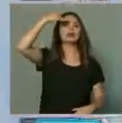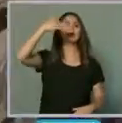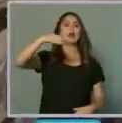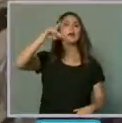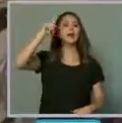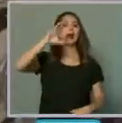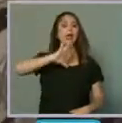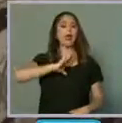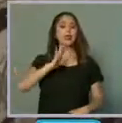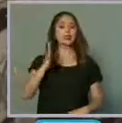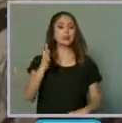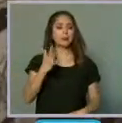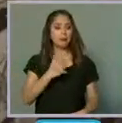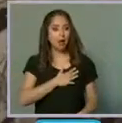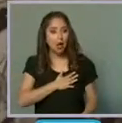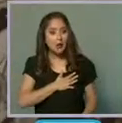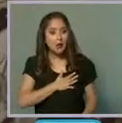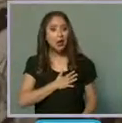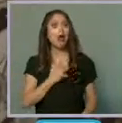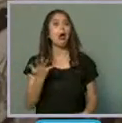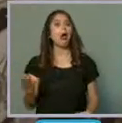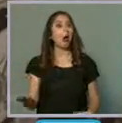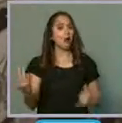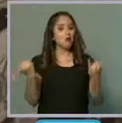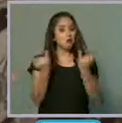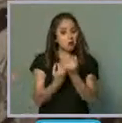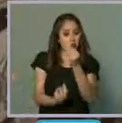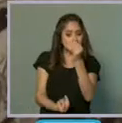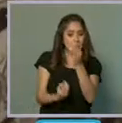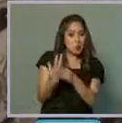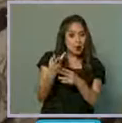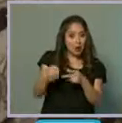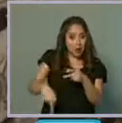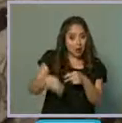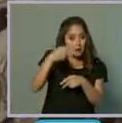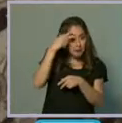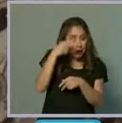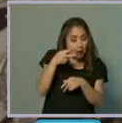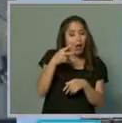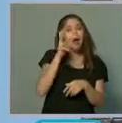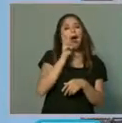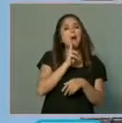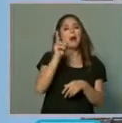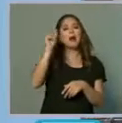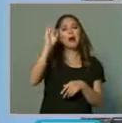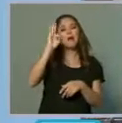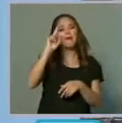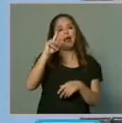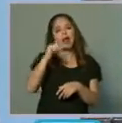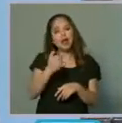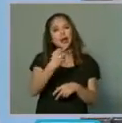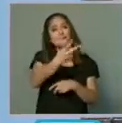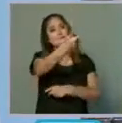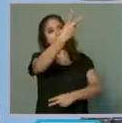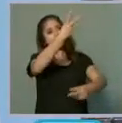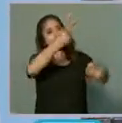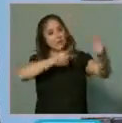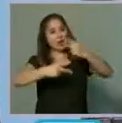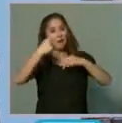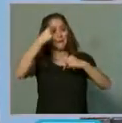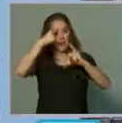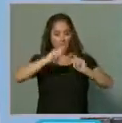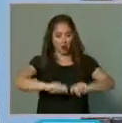querían establecer relaciones con los... Y los frailes lo que dijeron es, vente y te cristianizamos. Ay, qué bárbaro. Algunos de